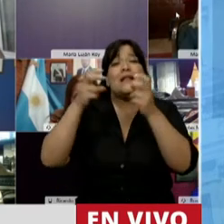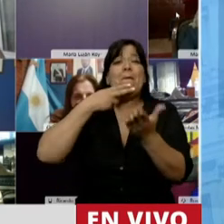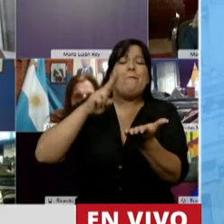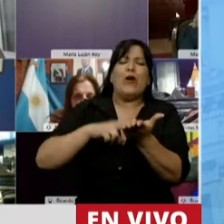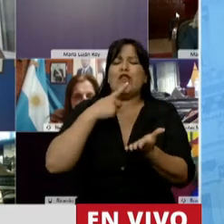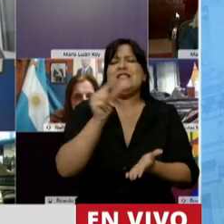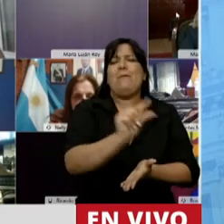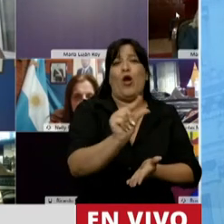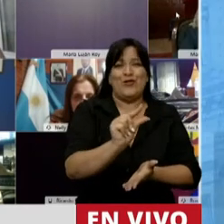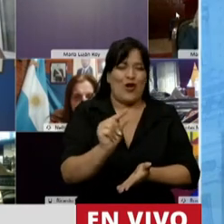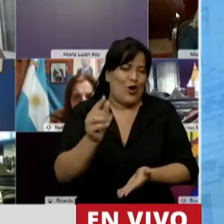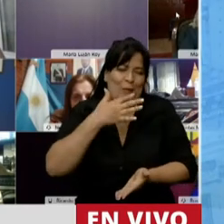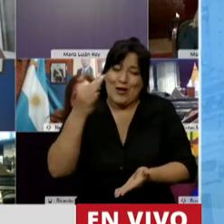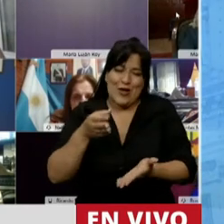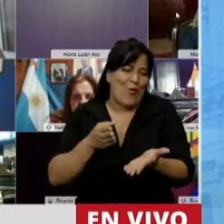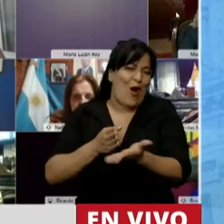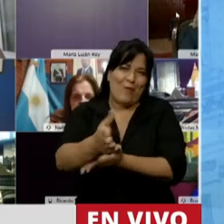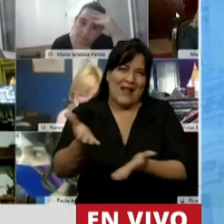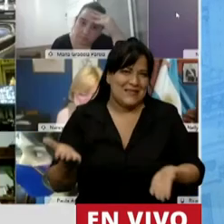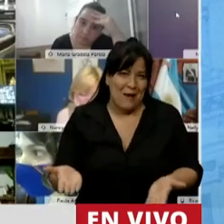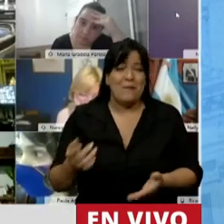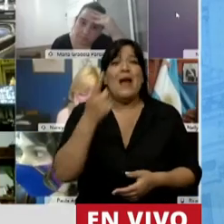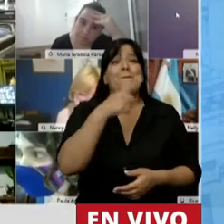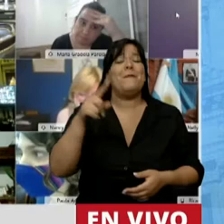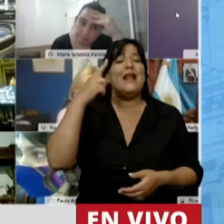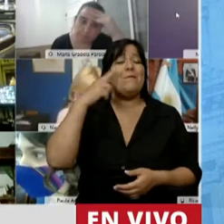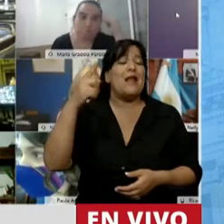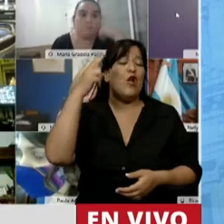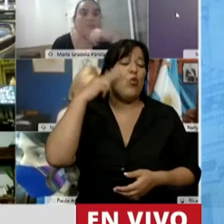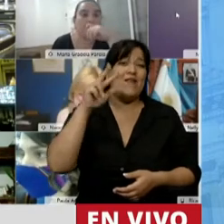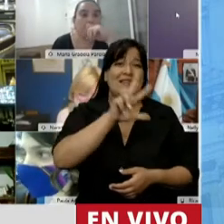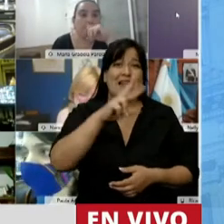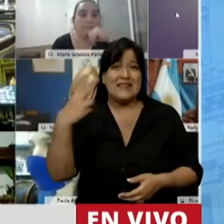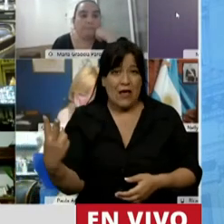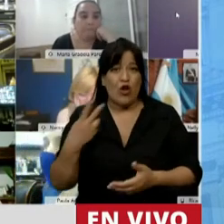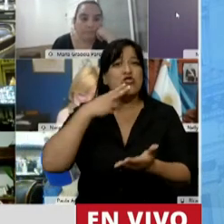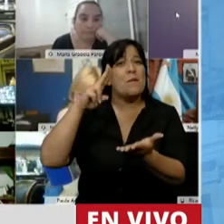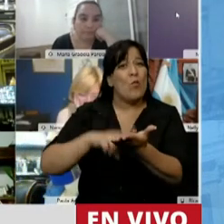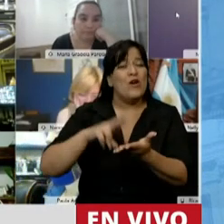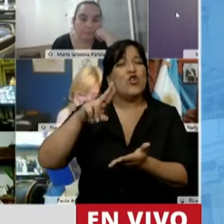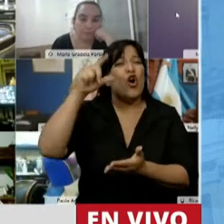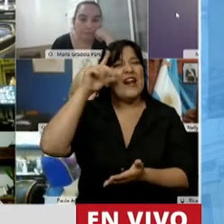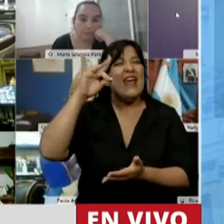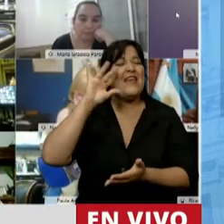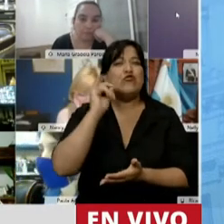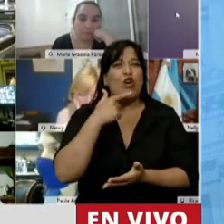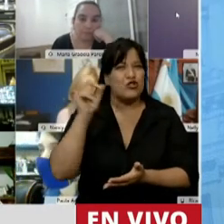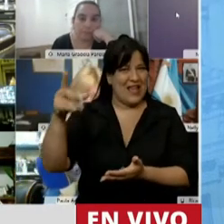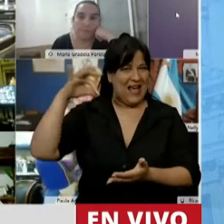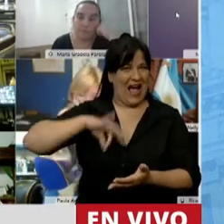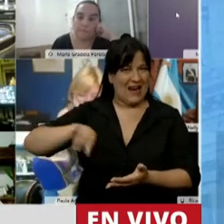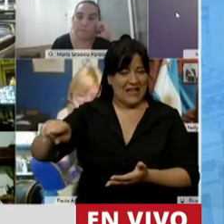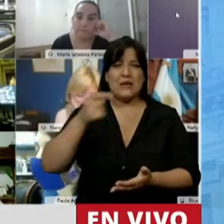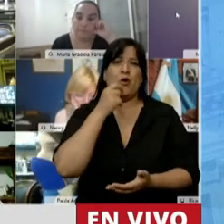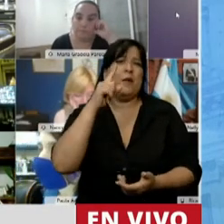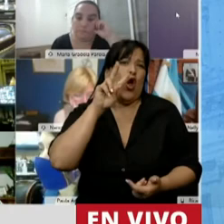Argentina. Desde 1932, con el impuesto a los réditos, que es el impuesto a las ganancias. Todos los impuestos,